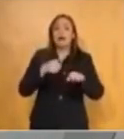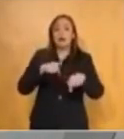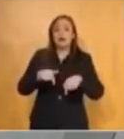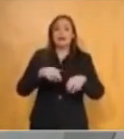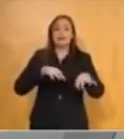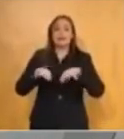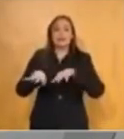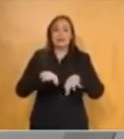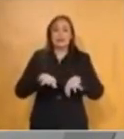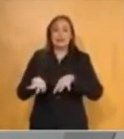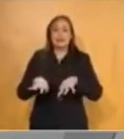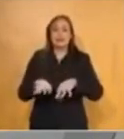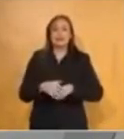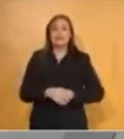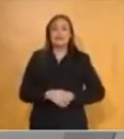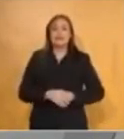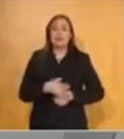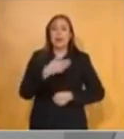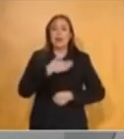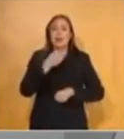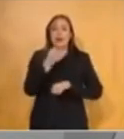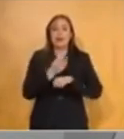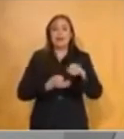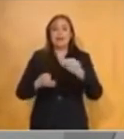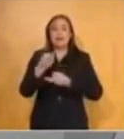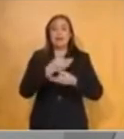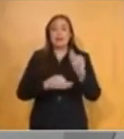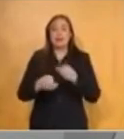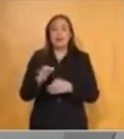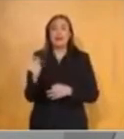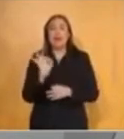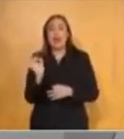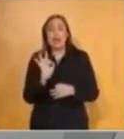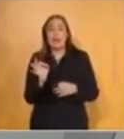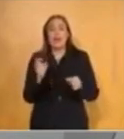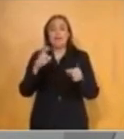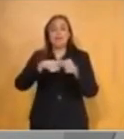manejando. Muy buenas tardes para todos los que se van incorporando a través de